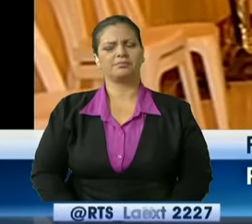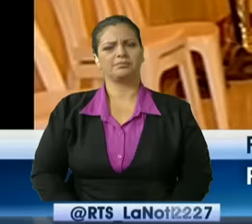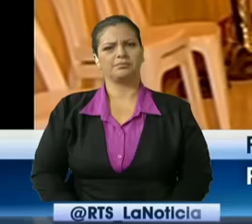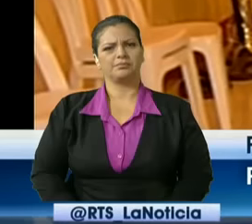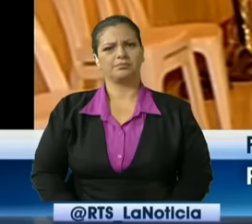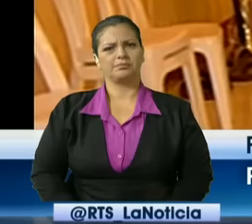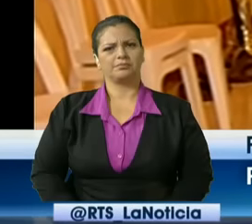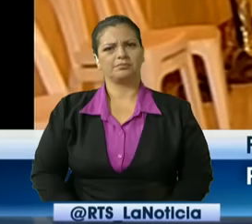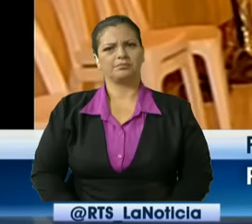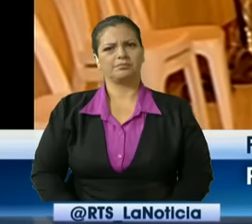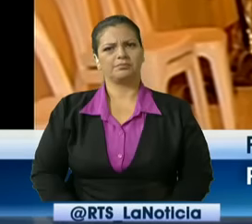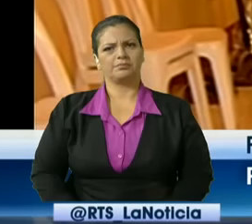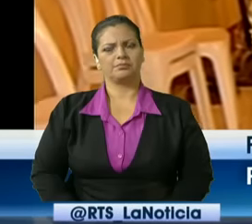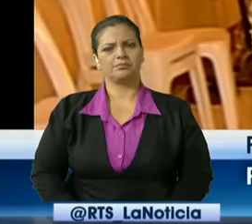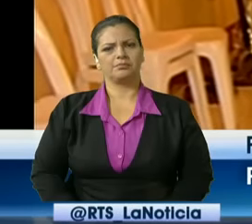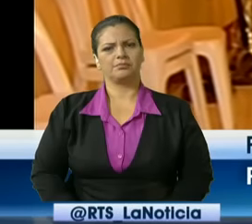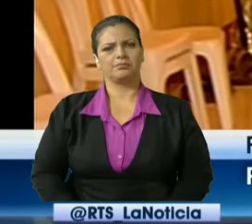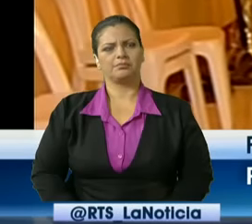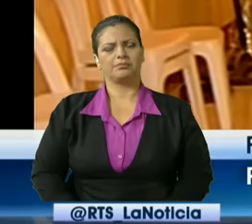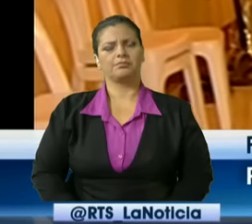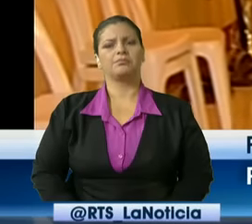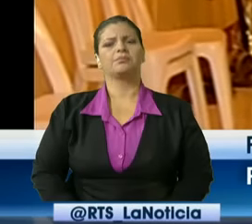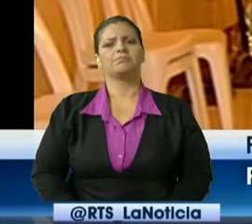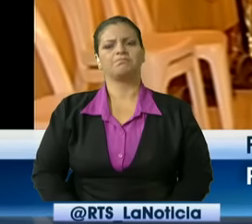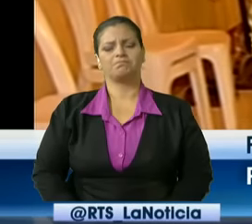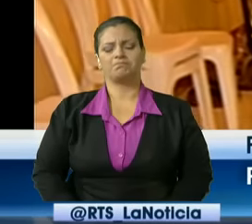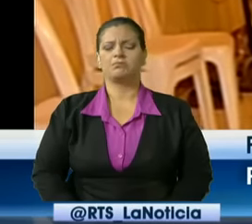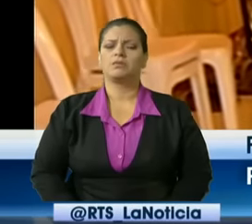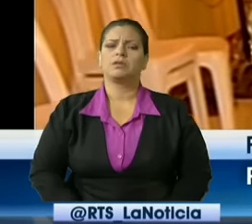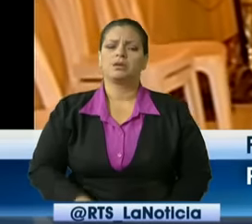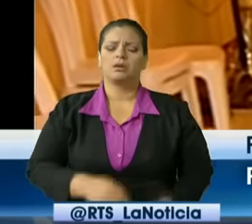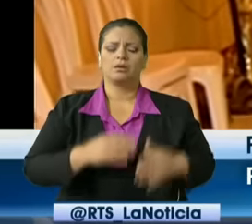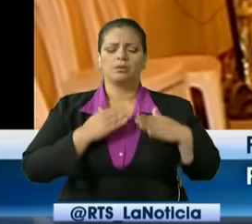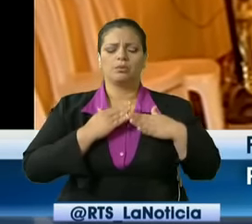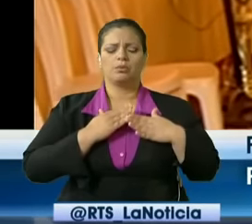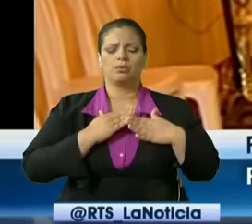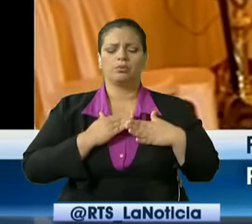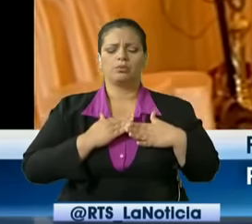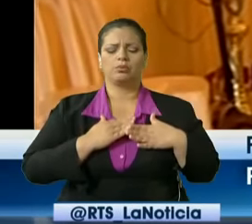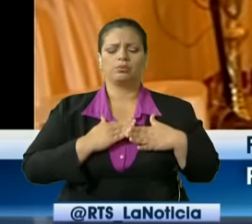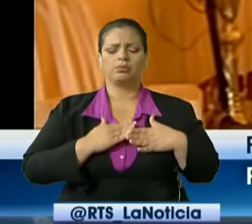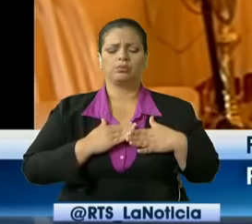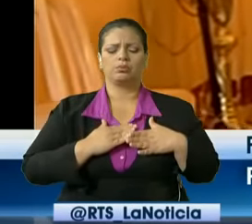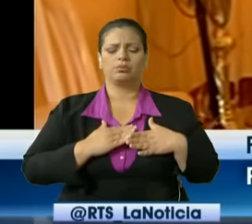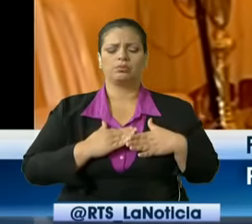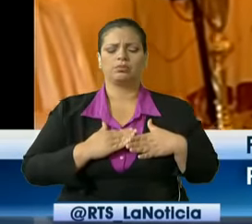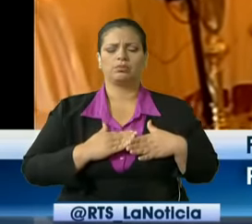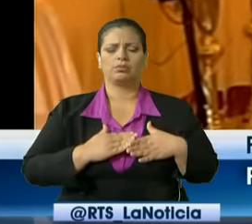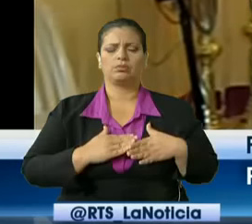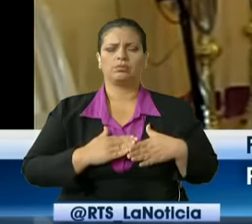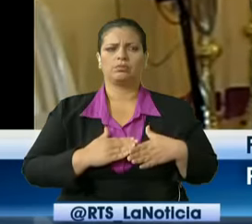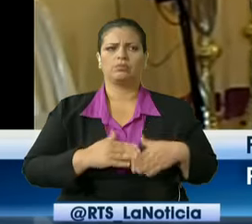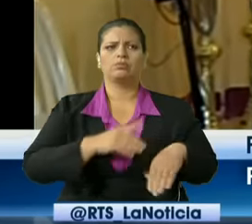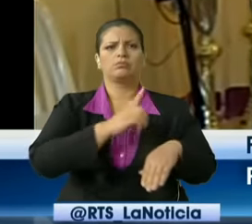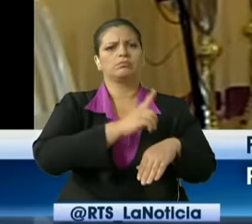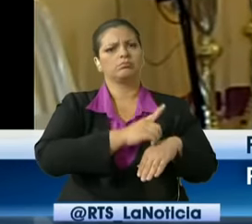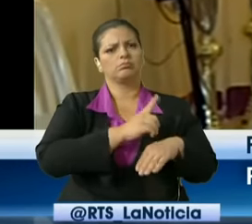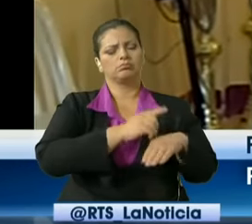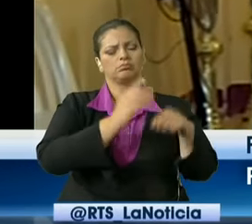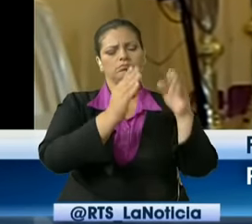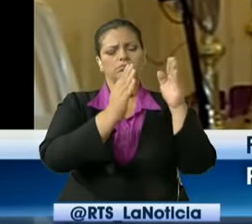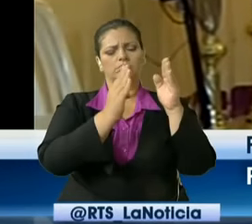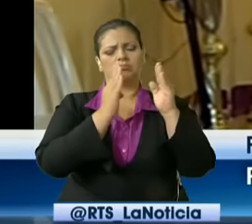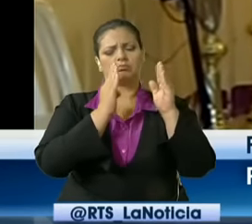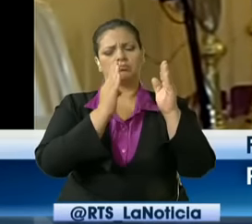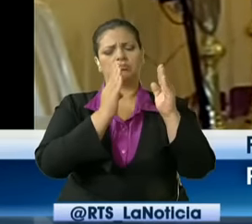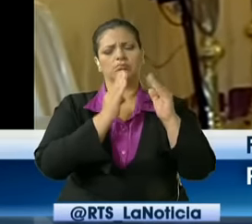Está un poquito más tranquila, la están atendiendo, por lo menos está en este proceso. Sí, sí me